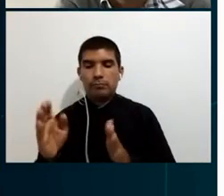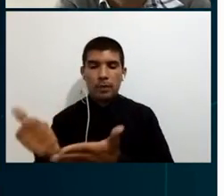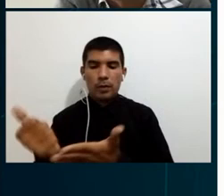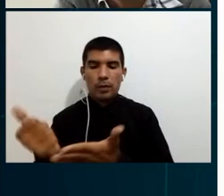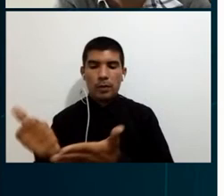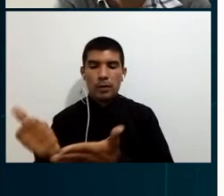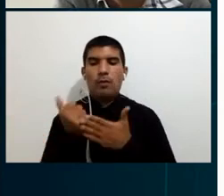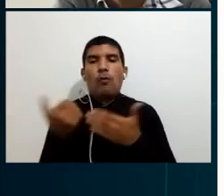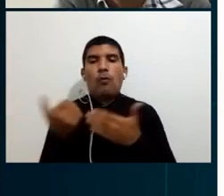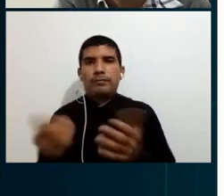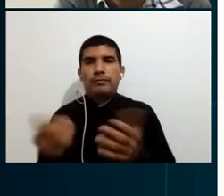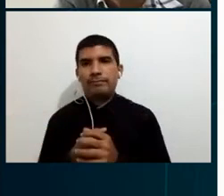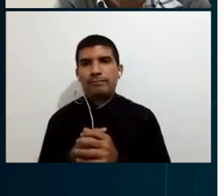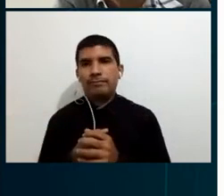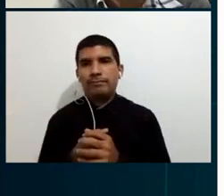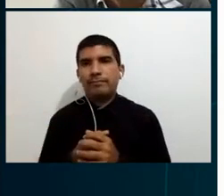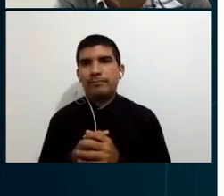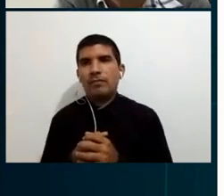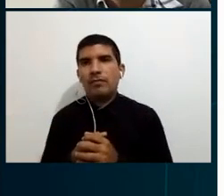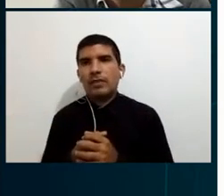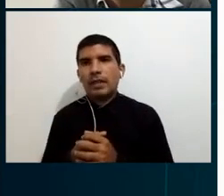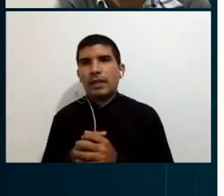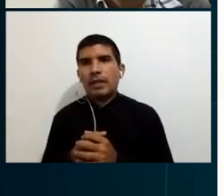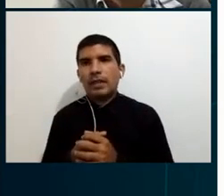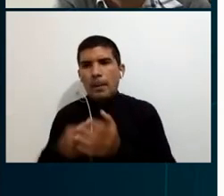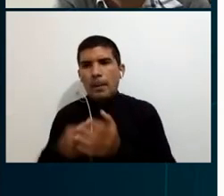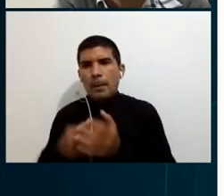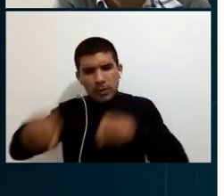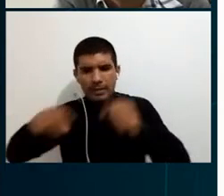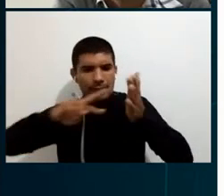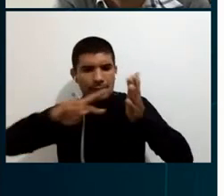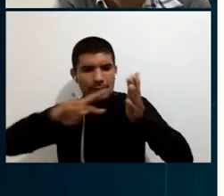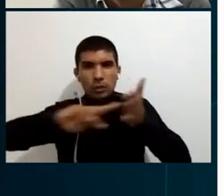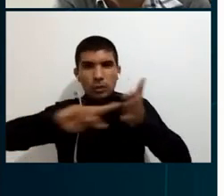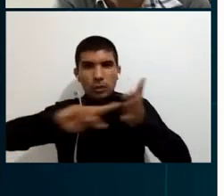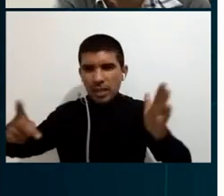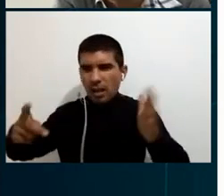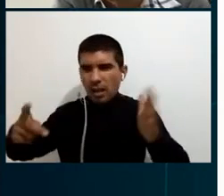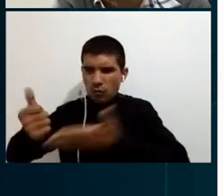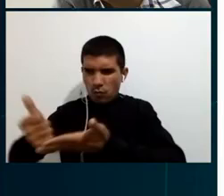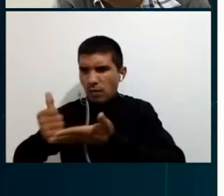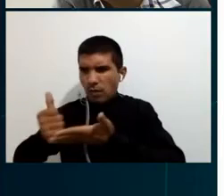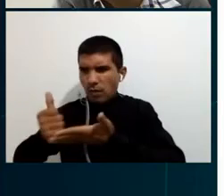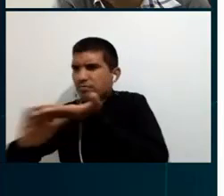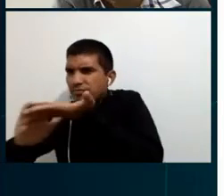de lo que yo puedo resolver con tecnología en temas de analítica avanzada.